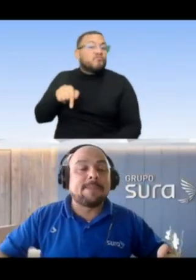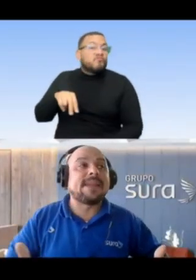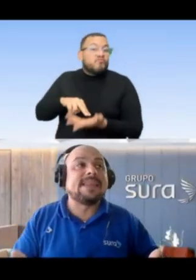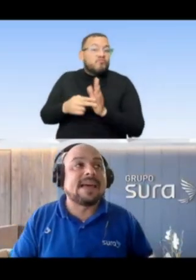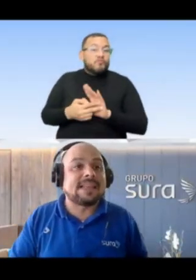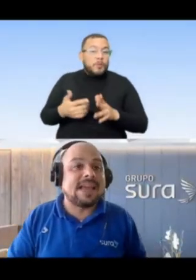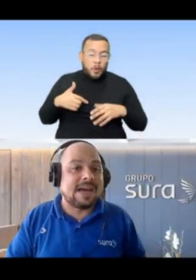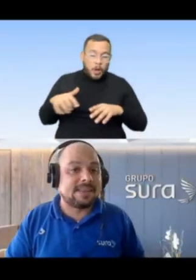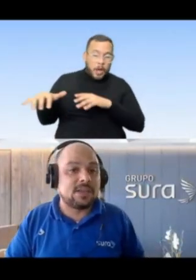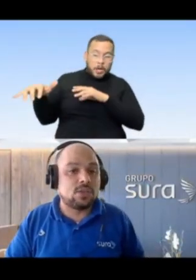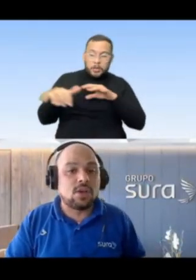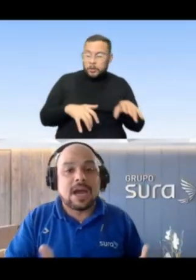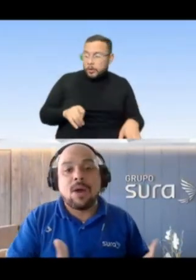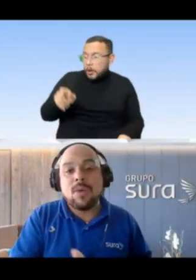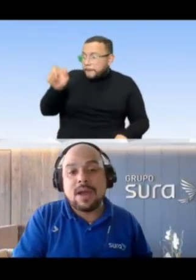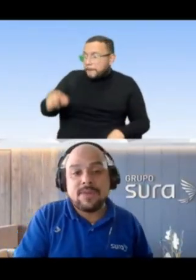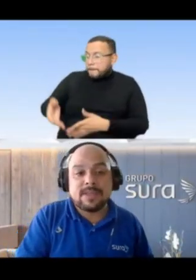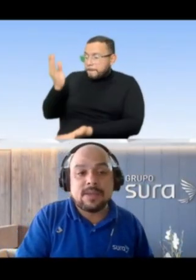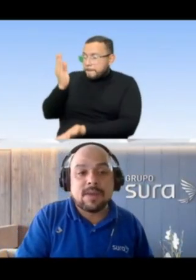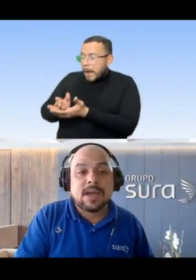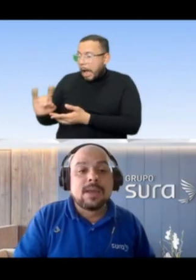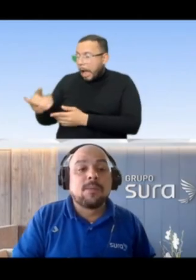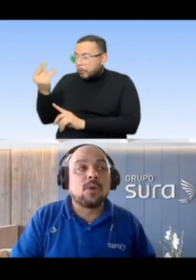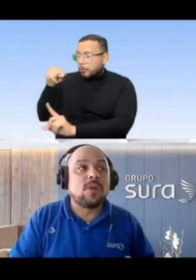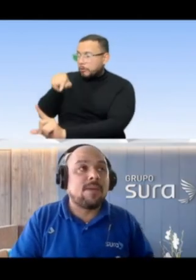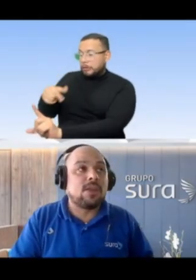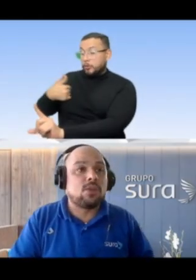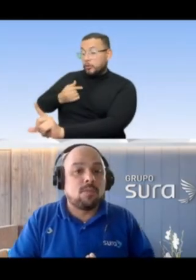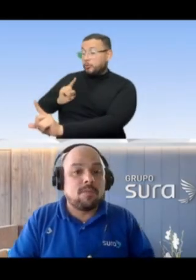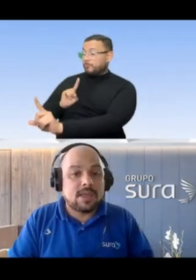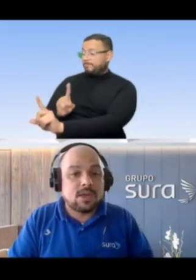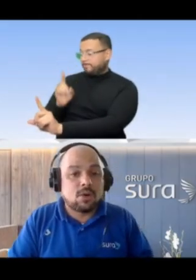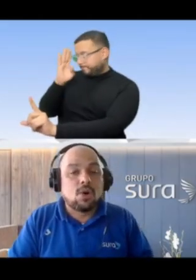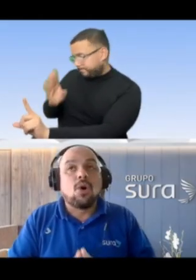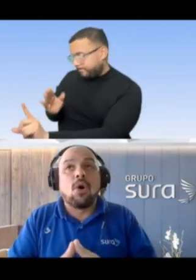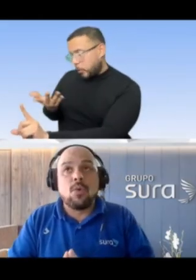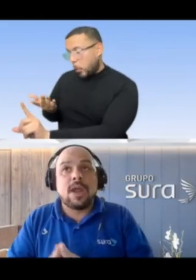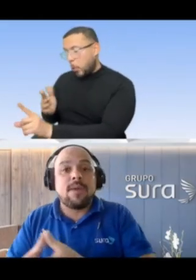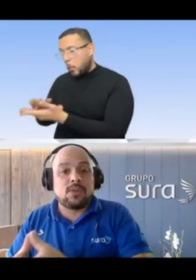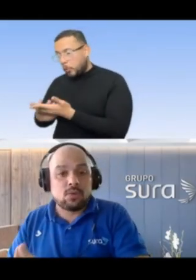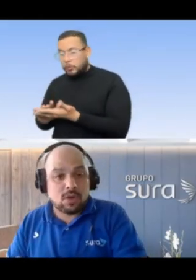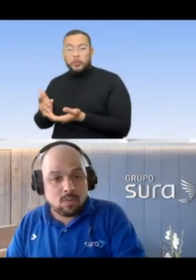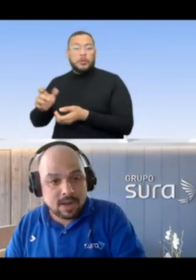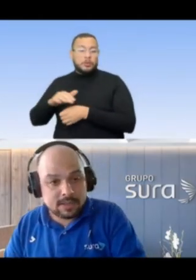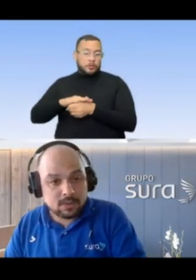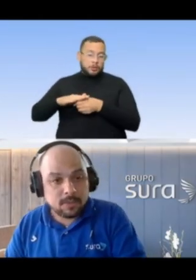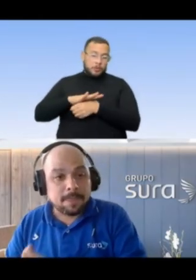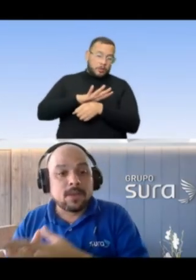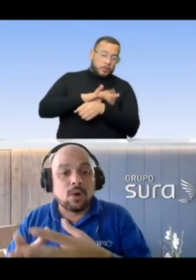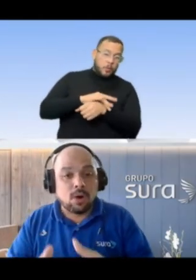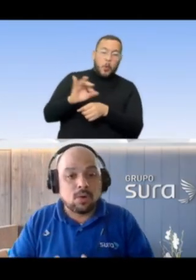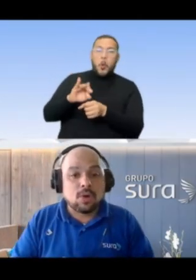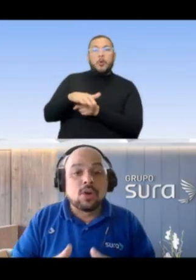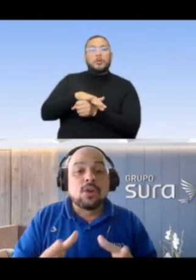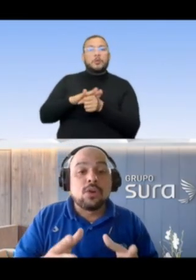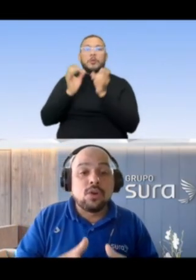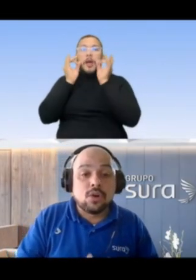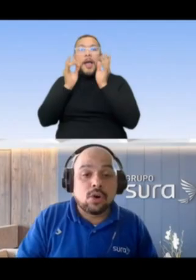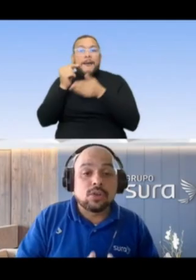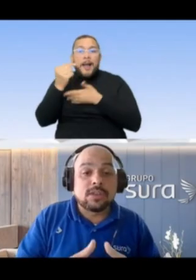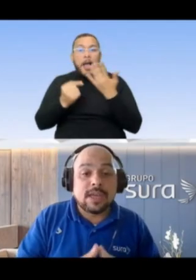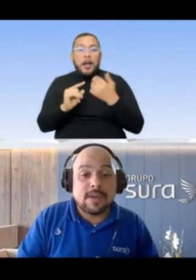realizar para brindarle atención a una víctima por un evento médico o un evento traumático.